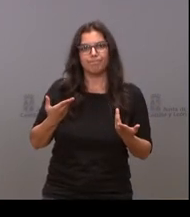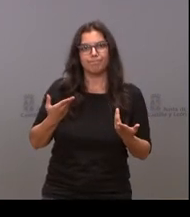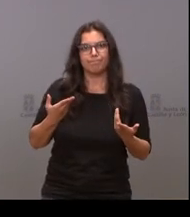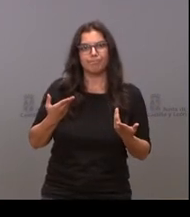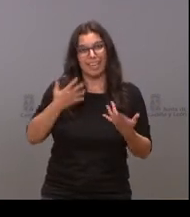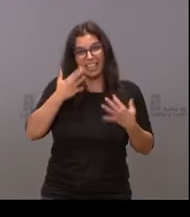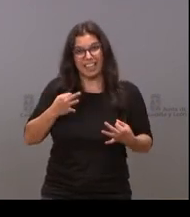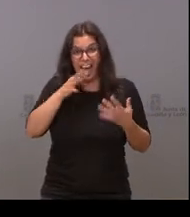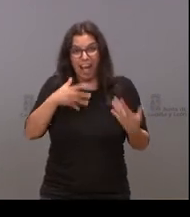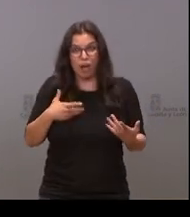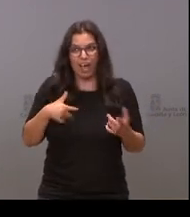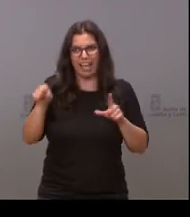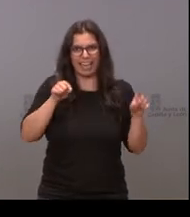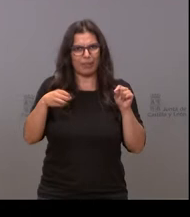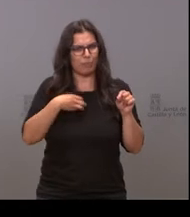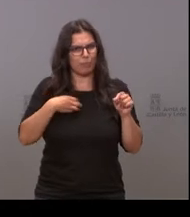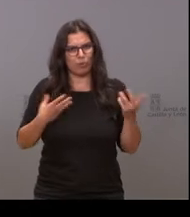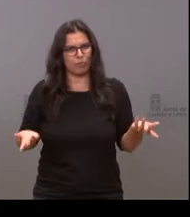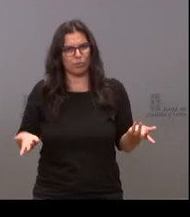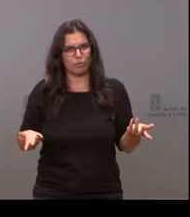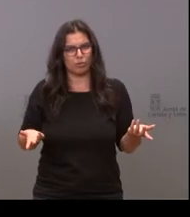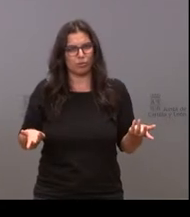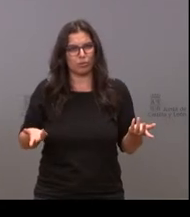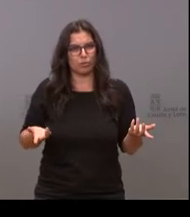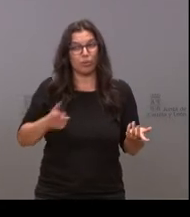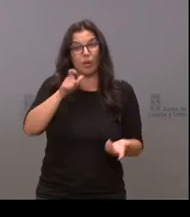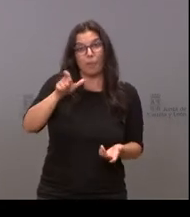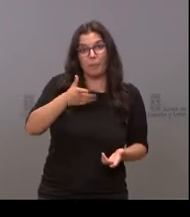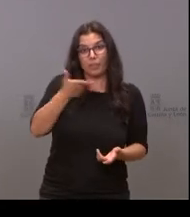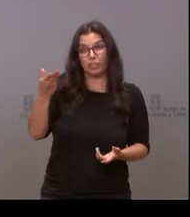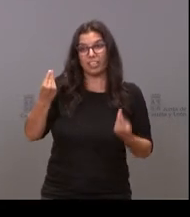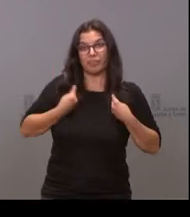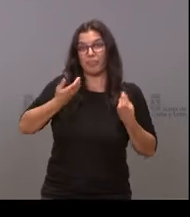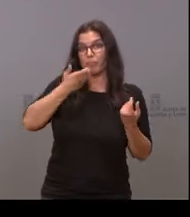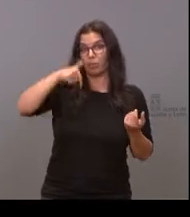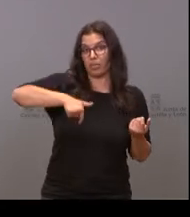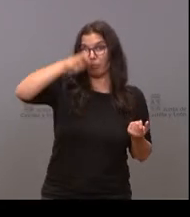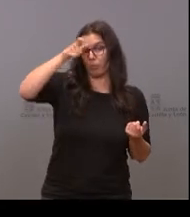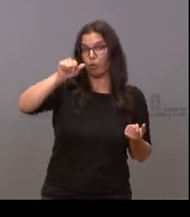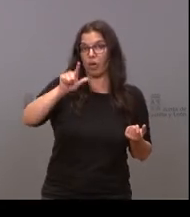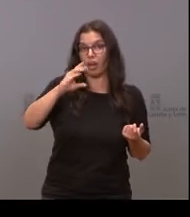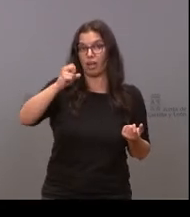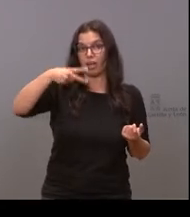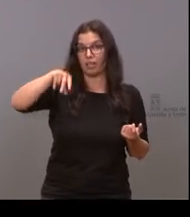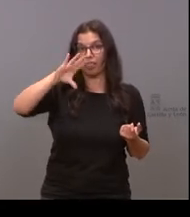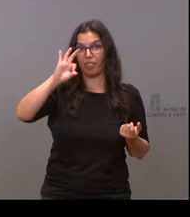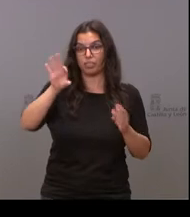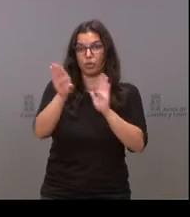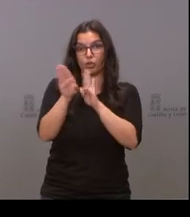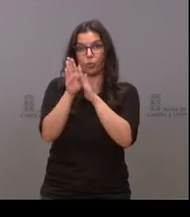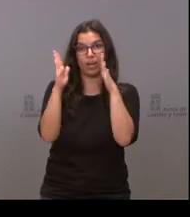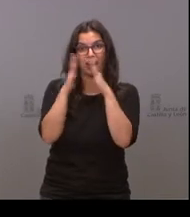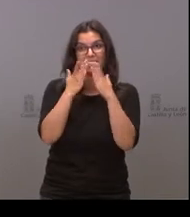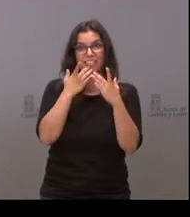elegir podemos elegir pueden elegir los vecinos de alcañices seguir viviendo en su casa cuando tengan